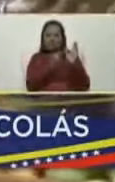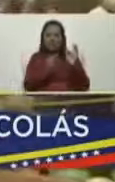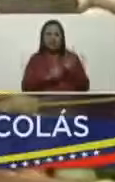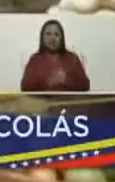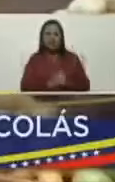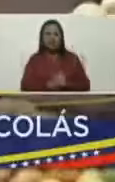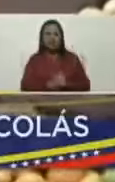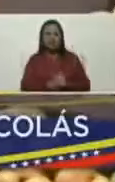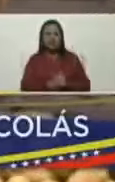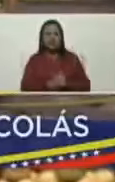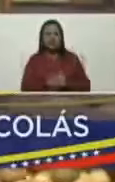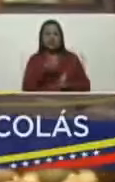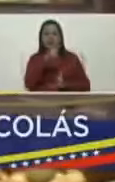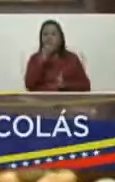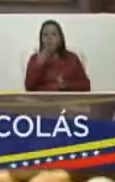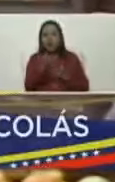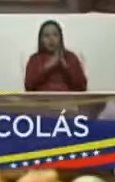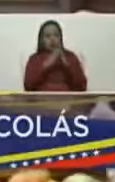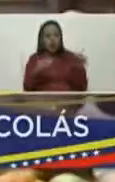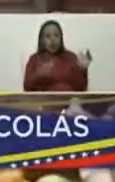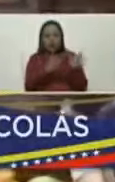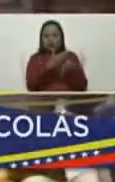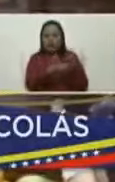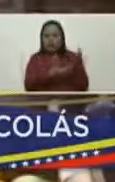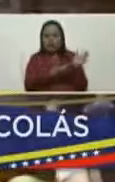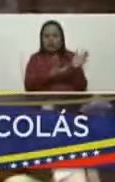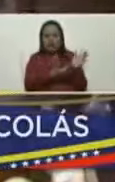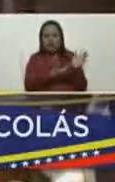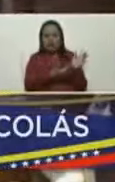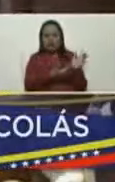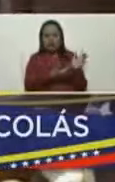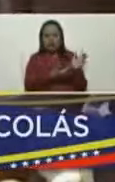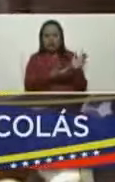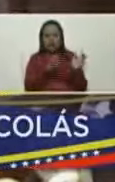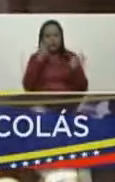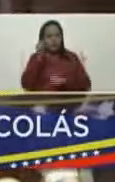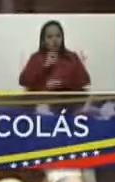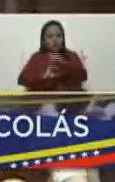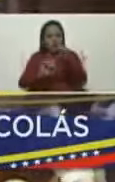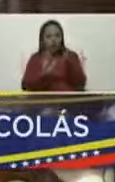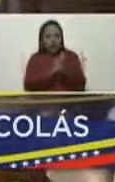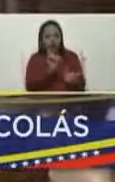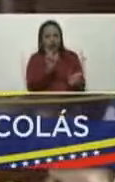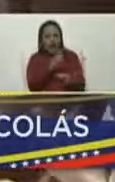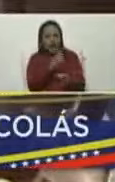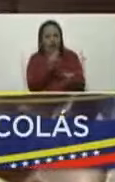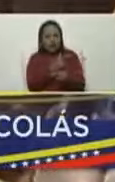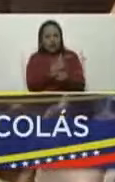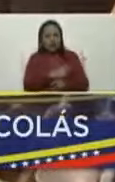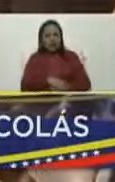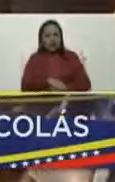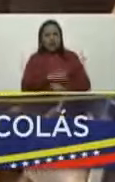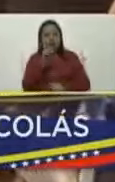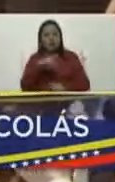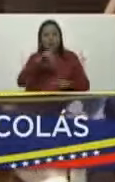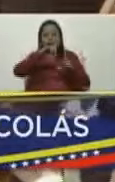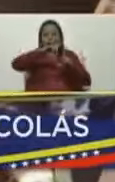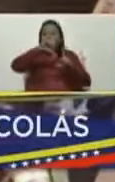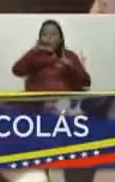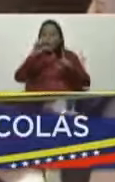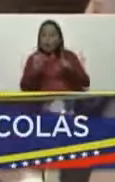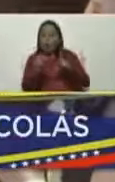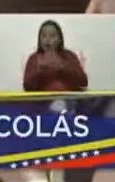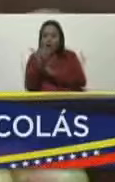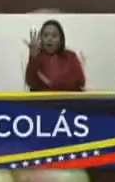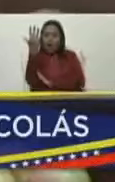Espectacular, la guanábana es buena para todo. Es anticancerígena. Así mismo. Y la hoja del árbol de la